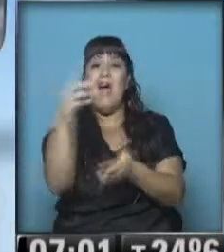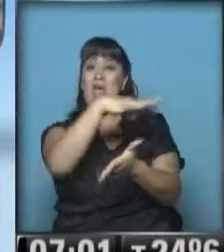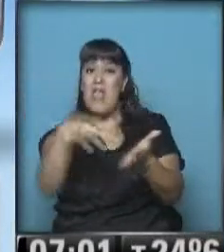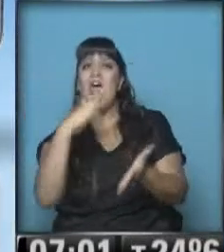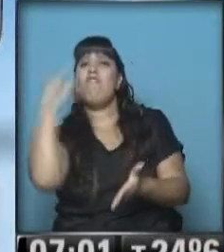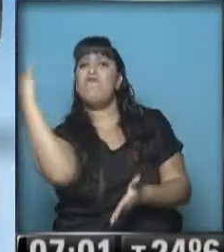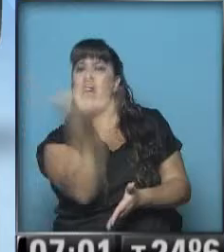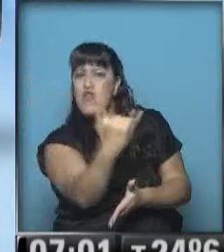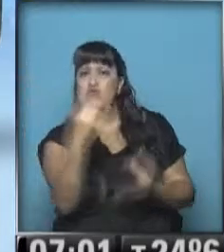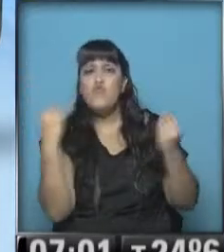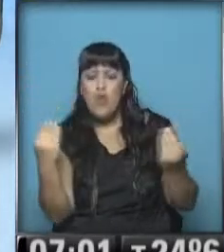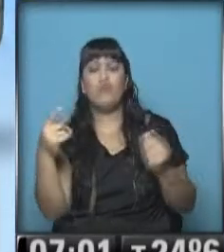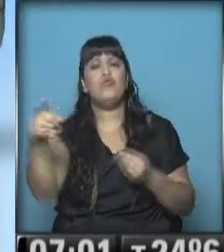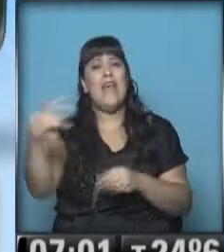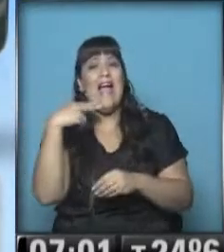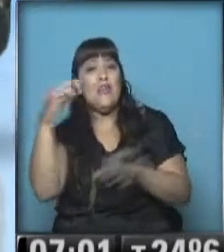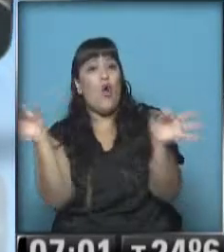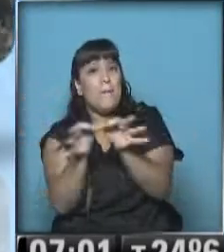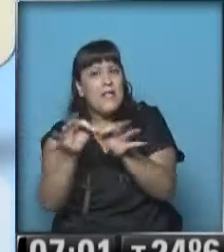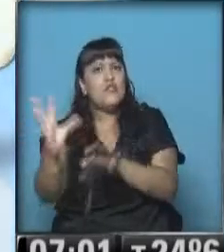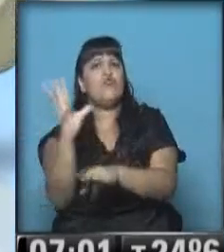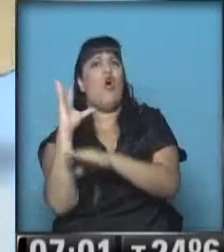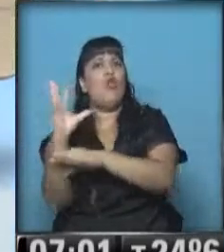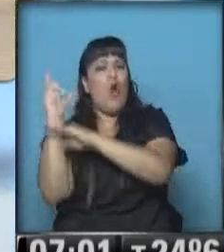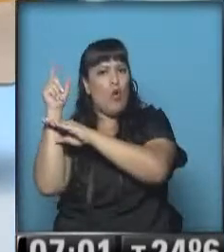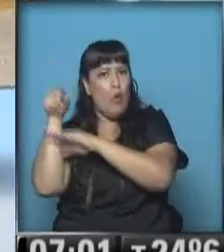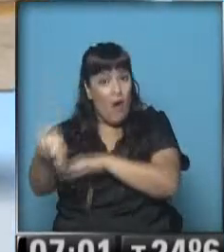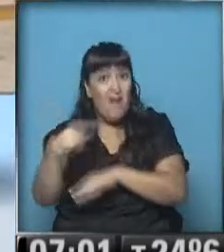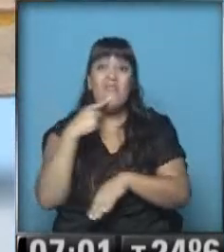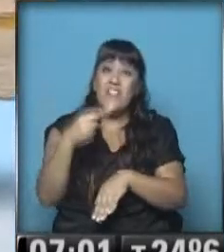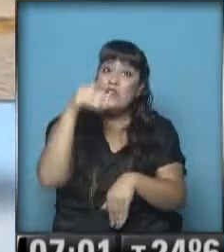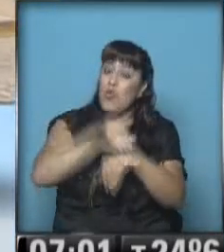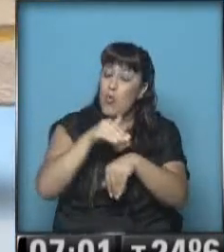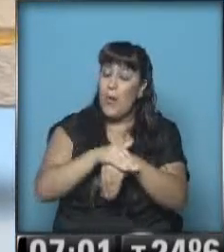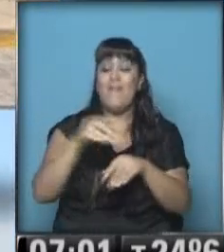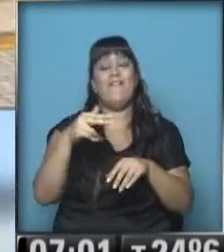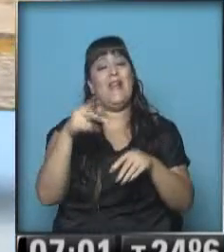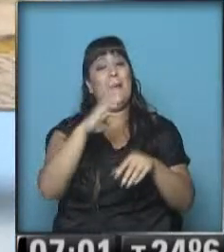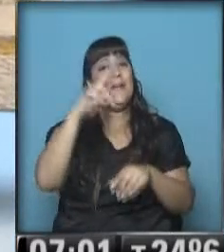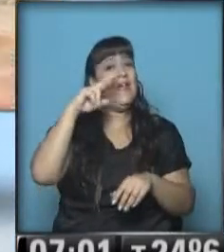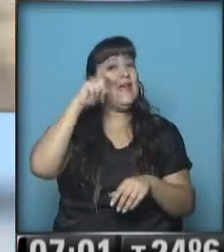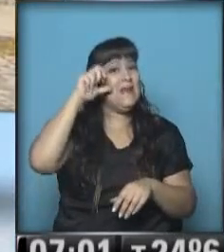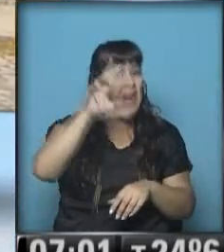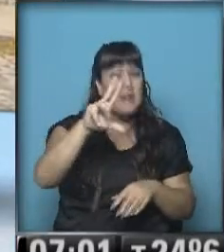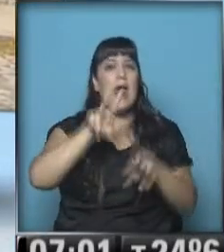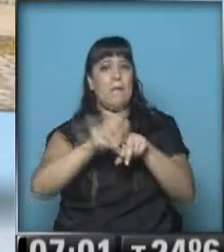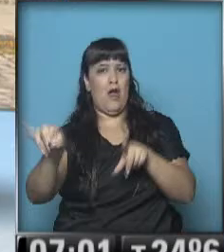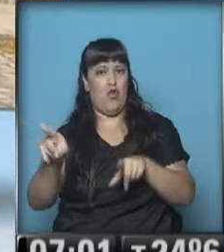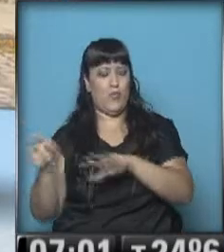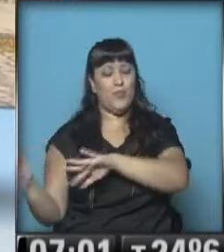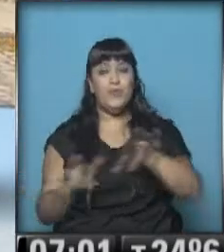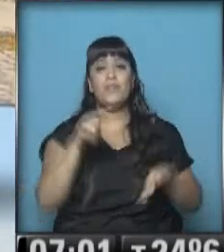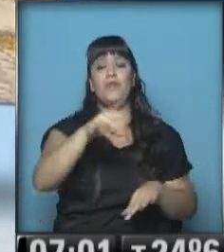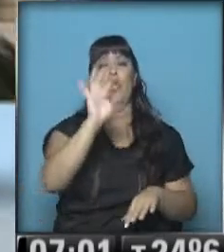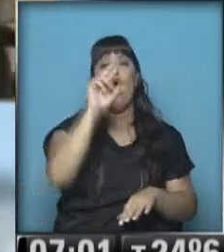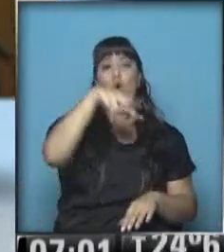el robo de sus mellizos en Rosario. Del hecho está implicado el hermano de Hermes Wiener. La FAO destacó mejoras en Argentina. La Organización de Naciones